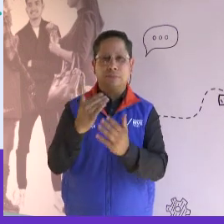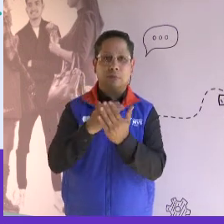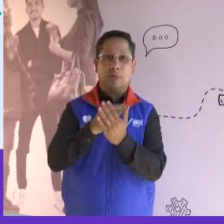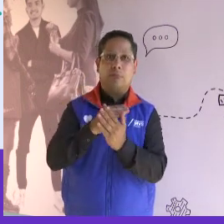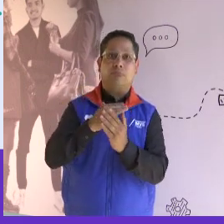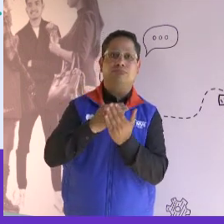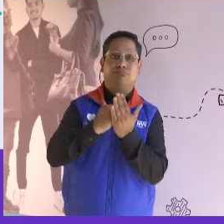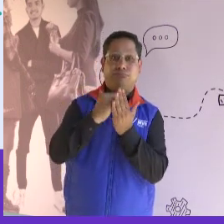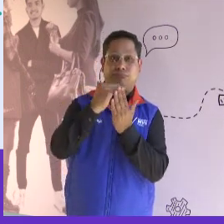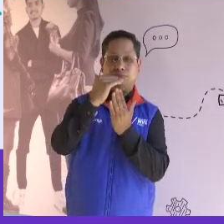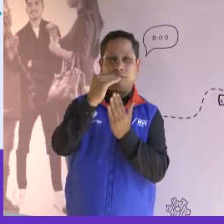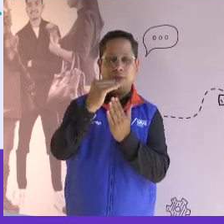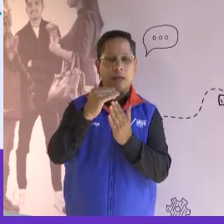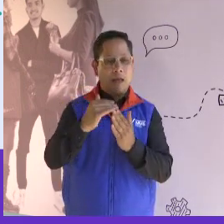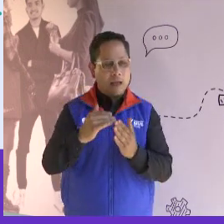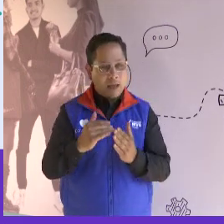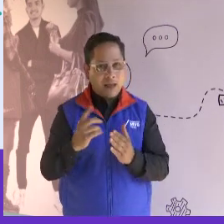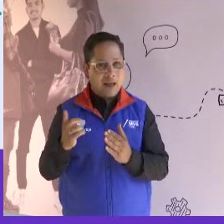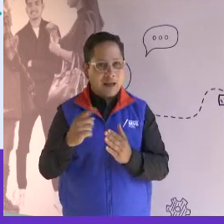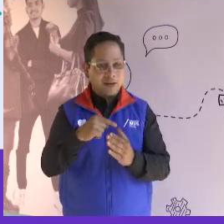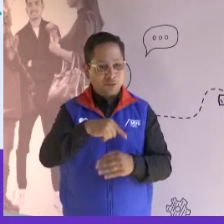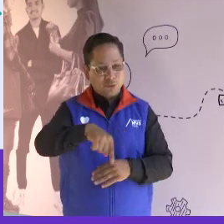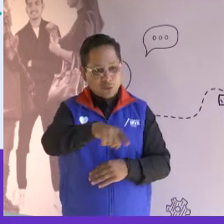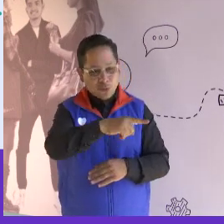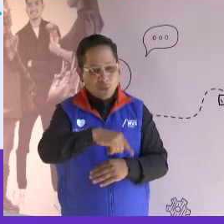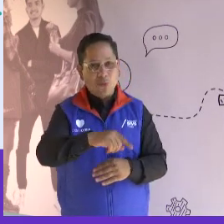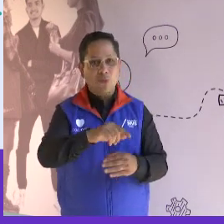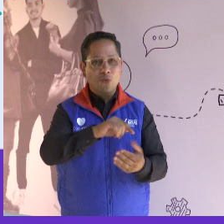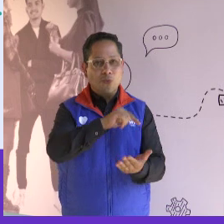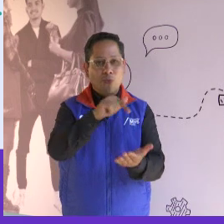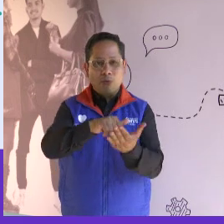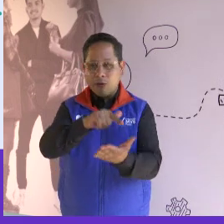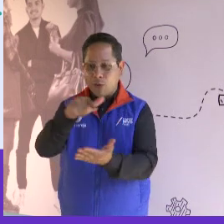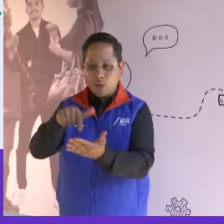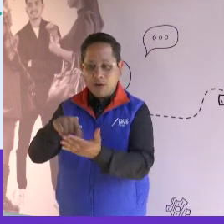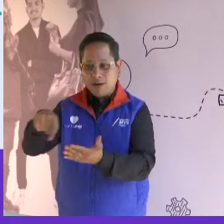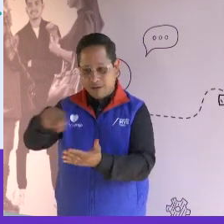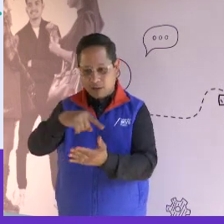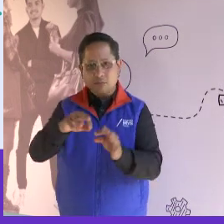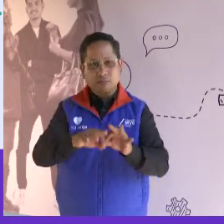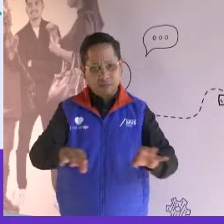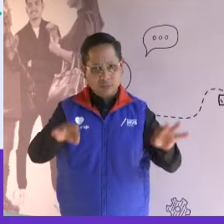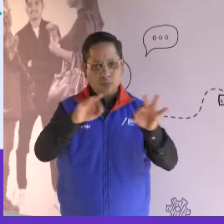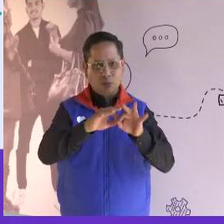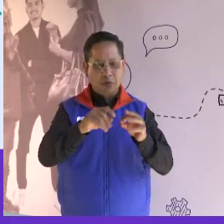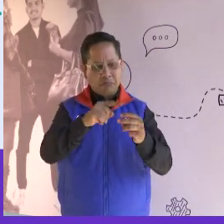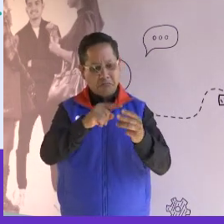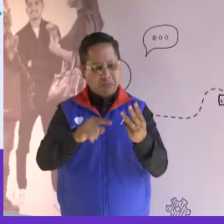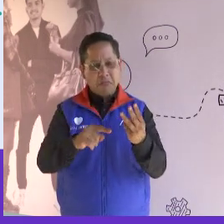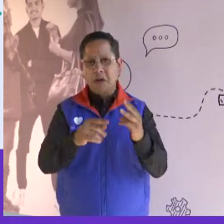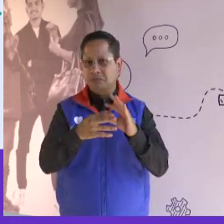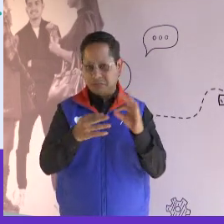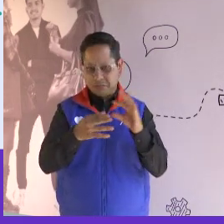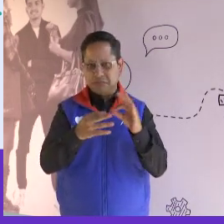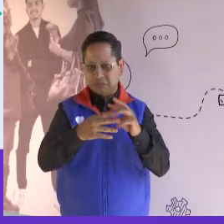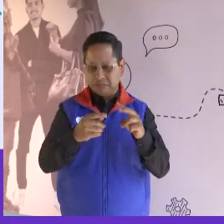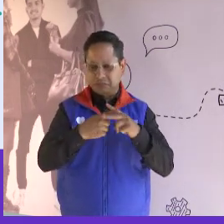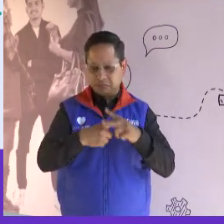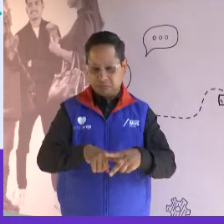tienen sentido para las comunidades, para la localidad, para los territorios, ¿no? Entonces yo dejaría esas tres cosas para